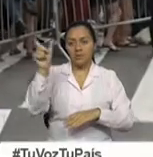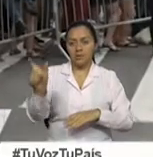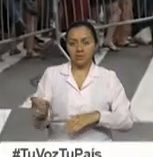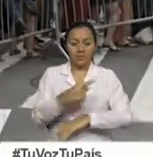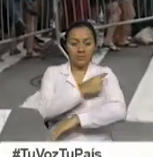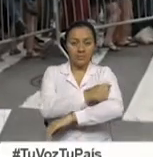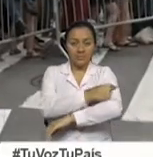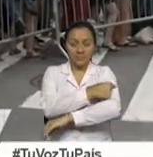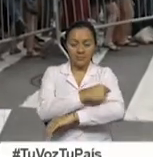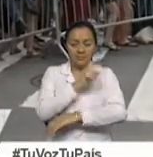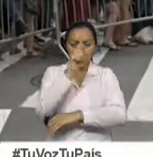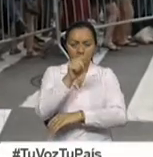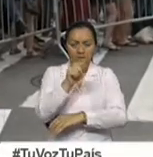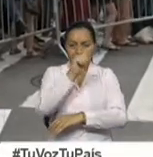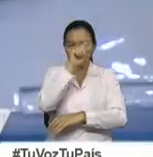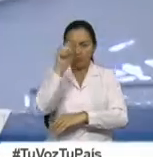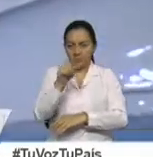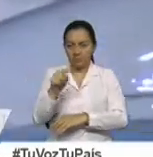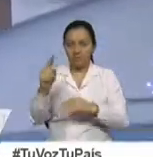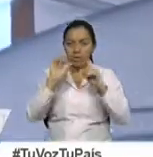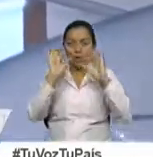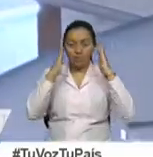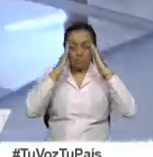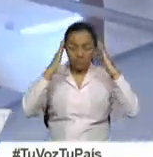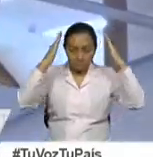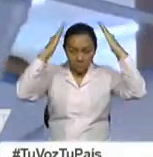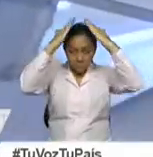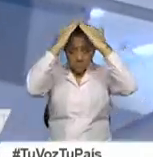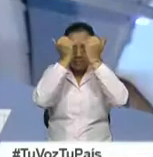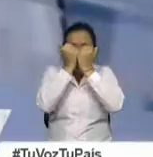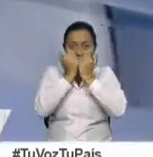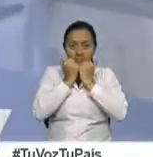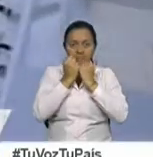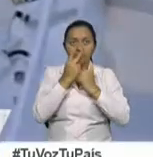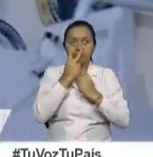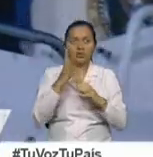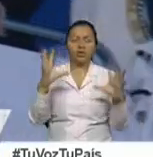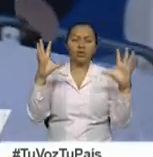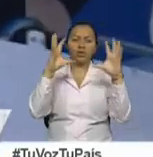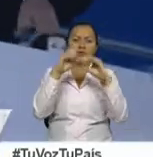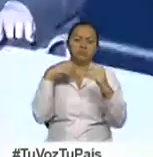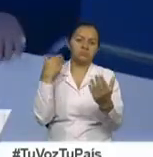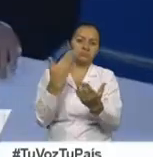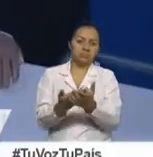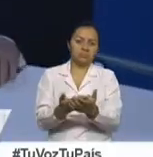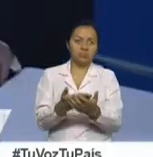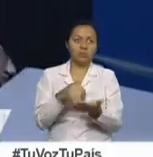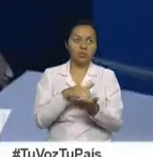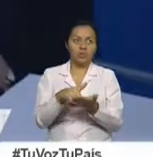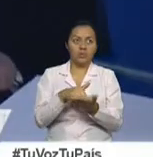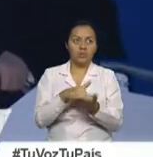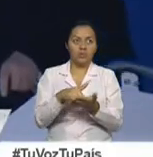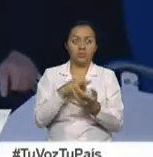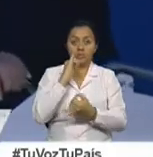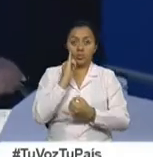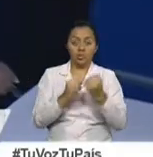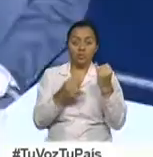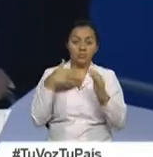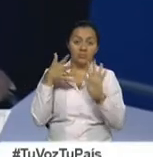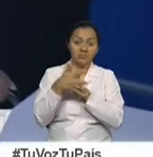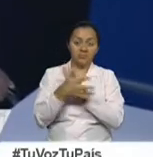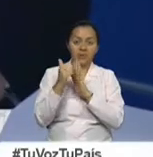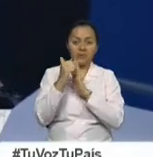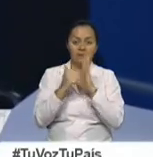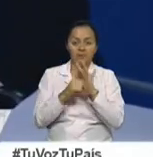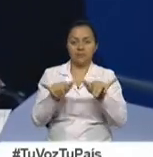e integrantes del Ku Klux Klan. Al anochecer, Trump llegó en relativa calma a la Gran Manzana. Según la última versión de su agenda, se quedará